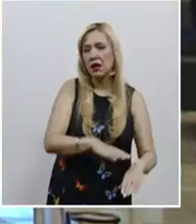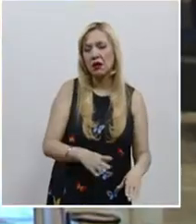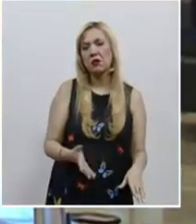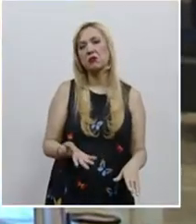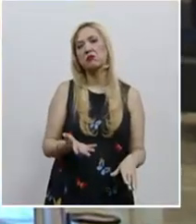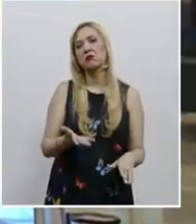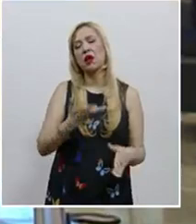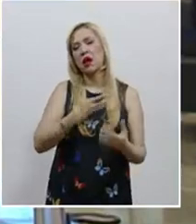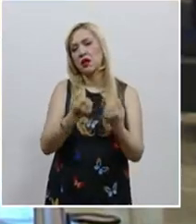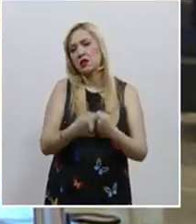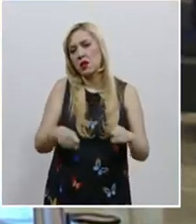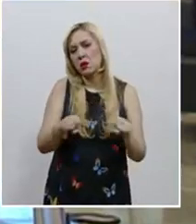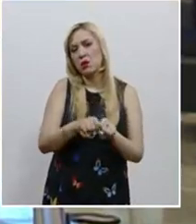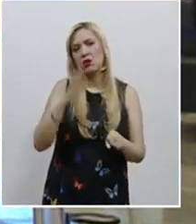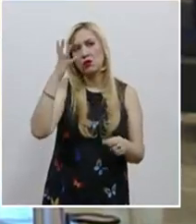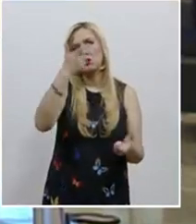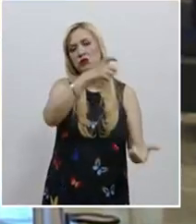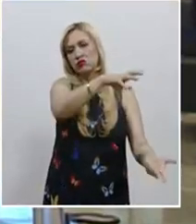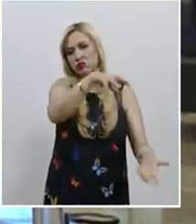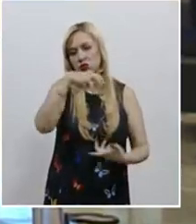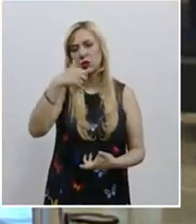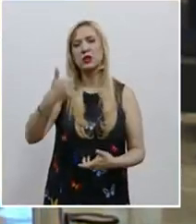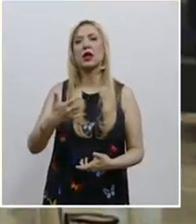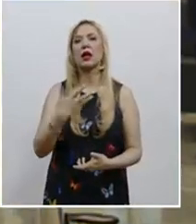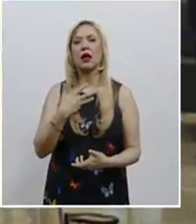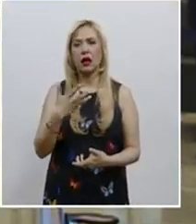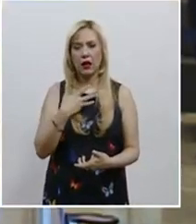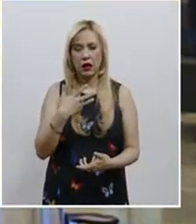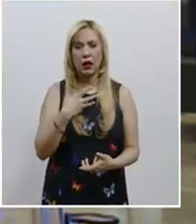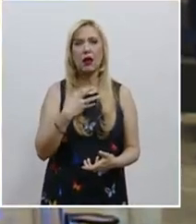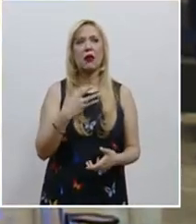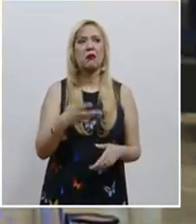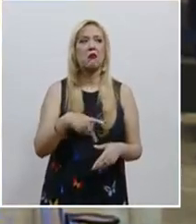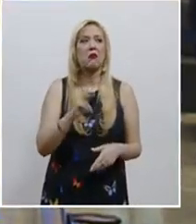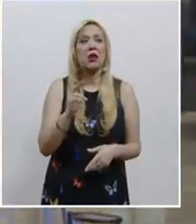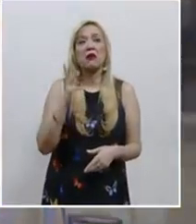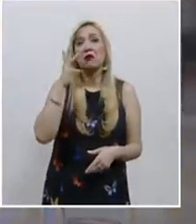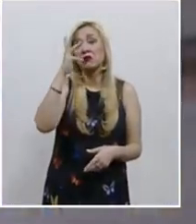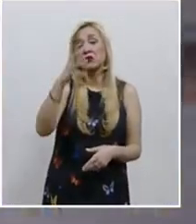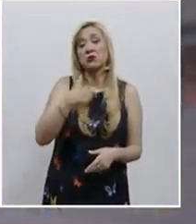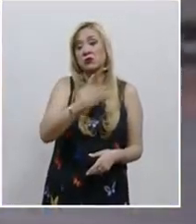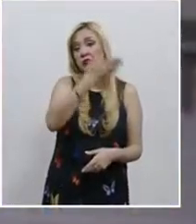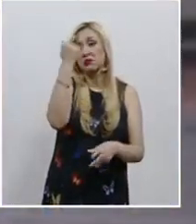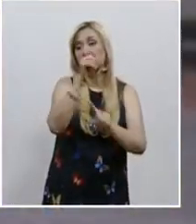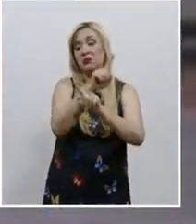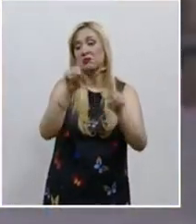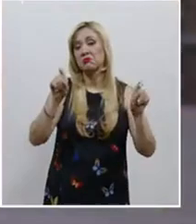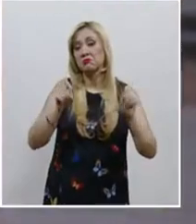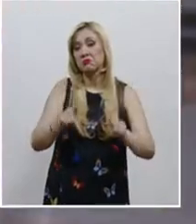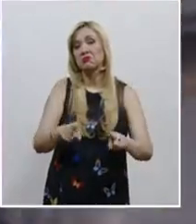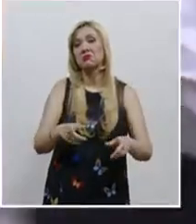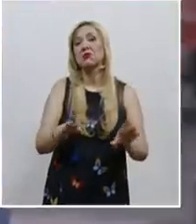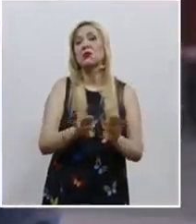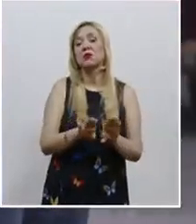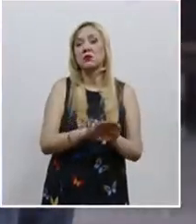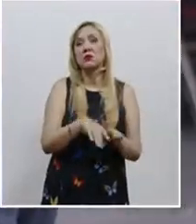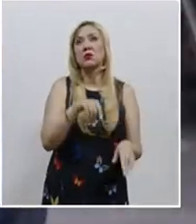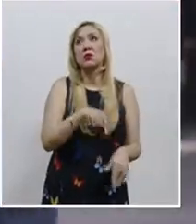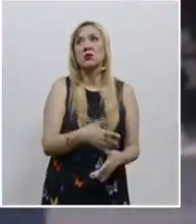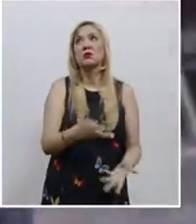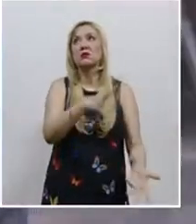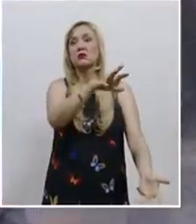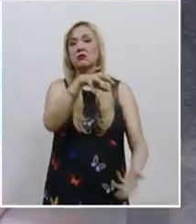con un seguro para el retiro y tiene adquisición sin estrategia de patrimonio. En ambos casos, es fundamental